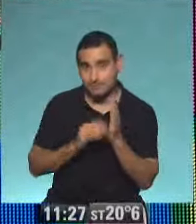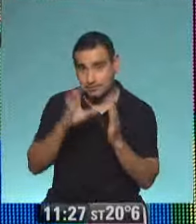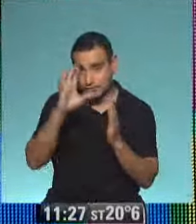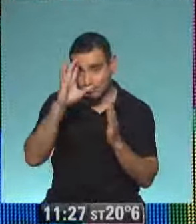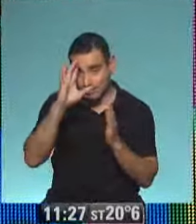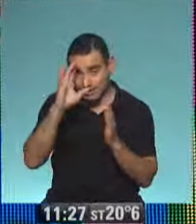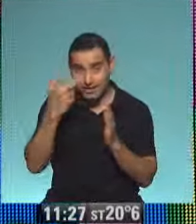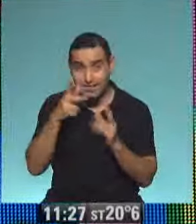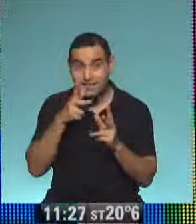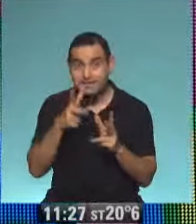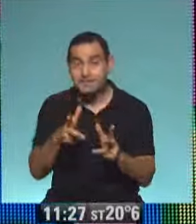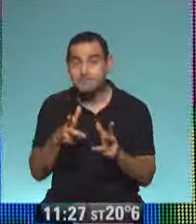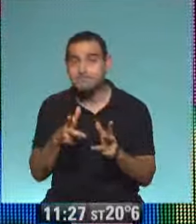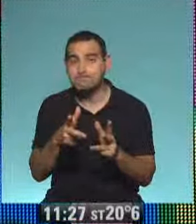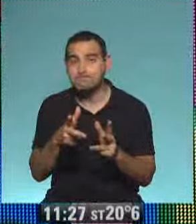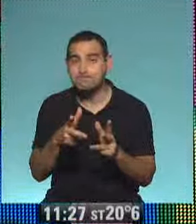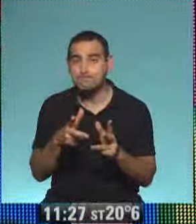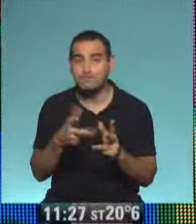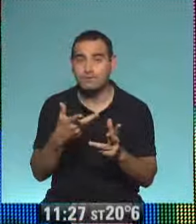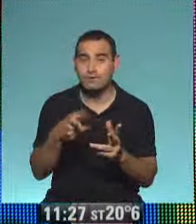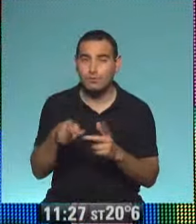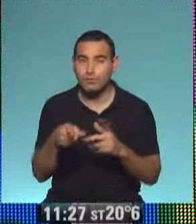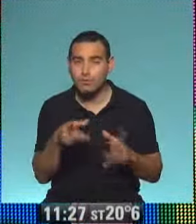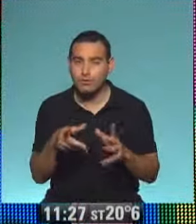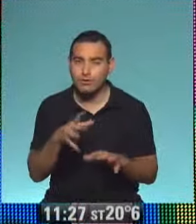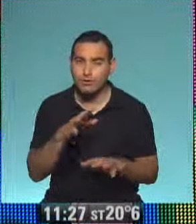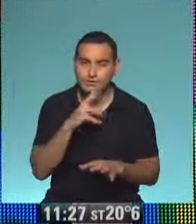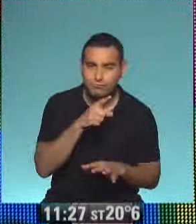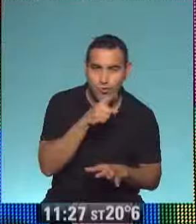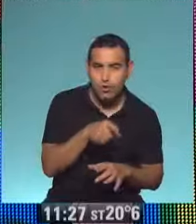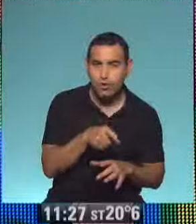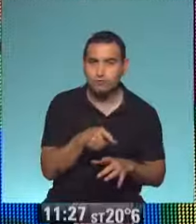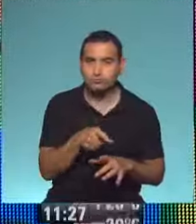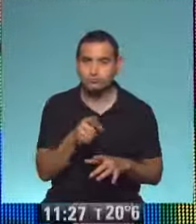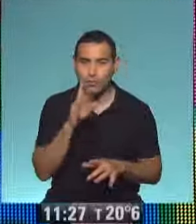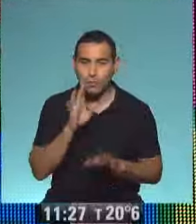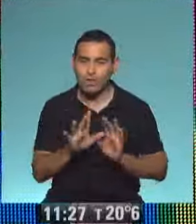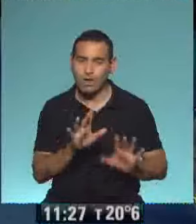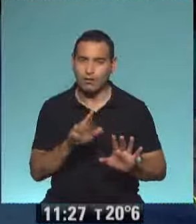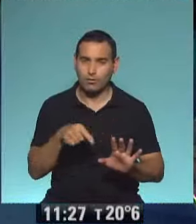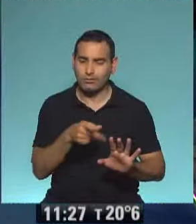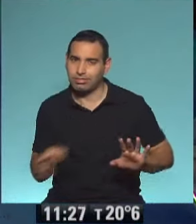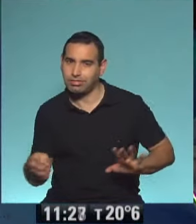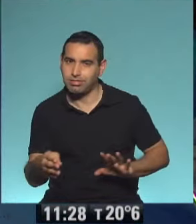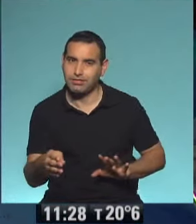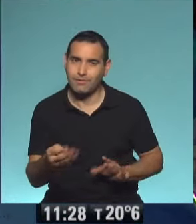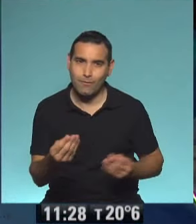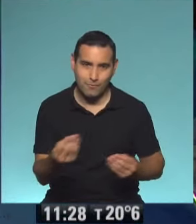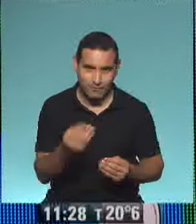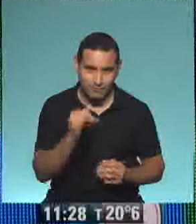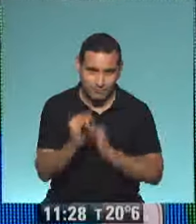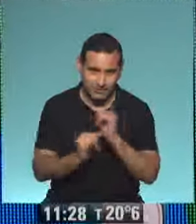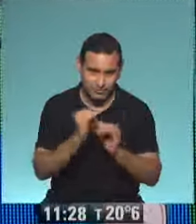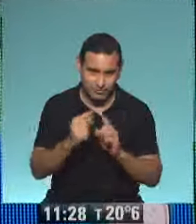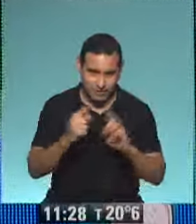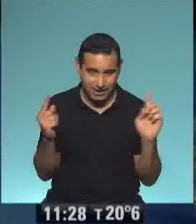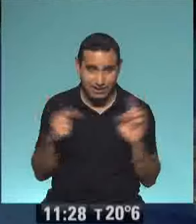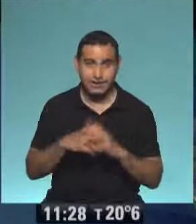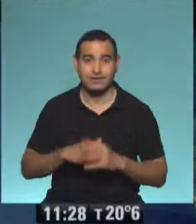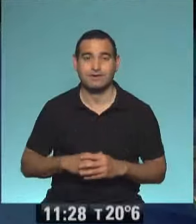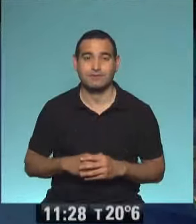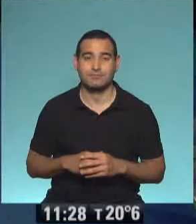habíamos dicho cuáles eran las trampas y las y los atajos para llegar. Sí. Así que bueno, ahí teníamos